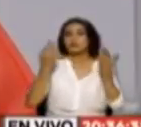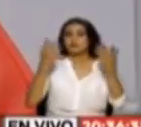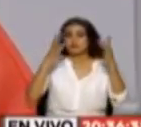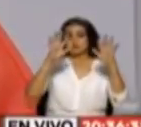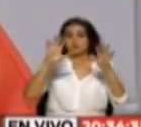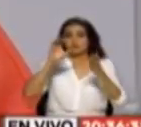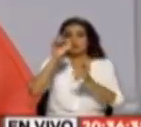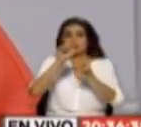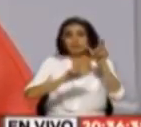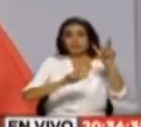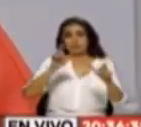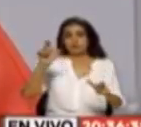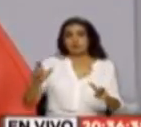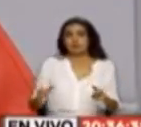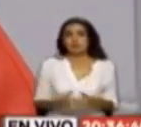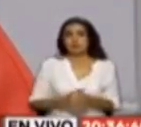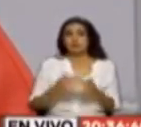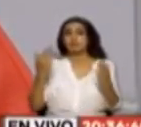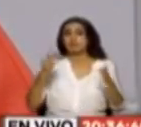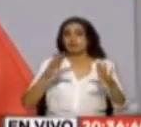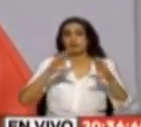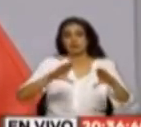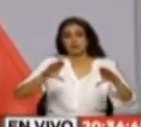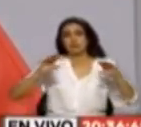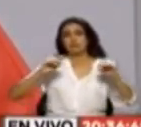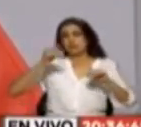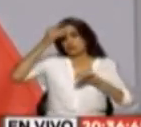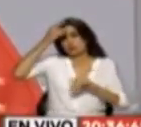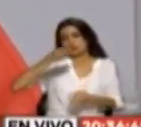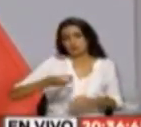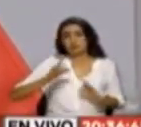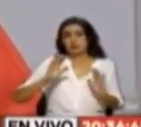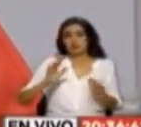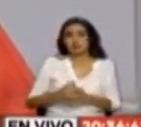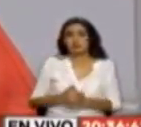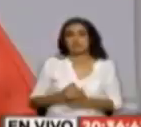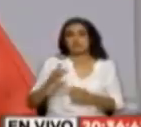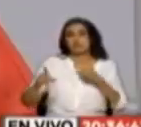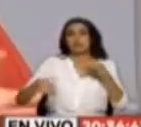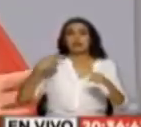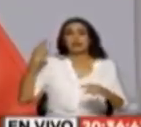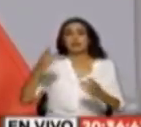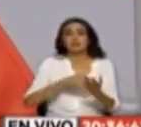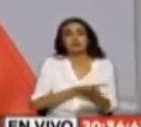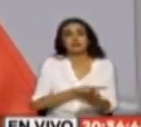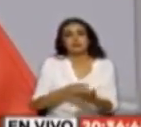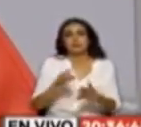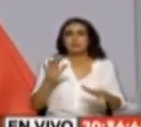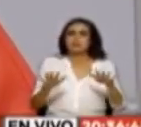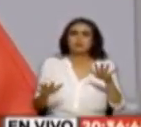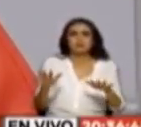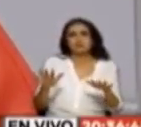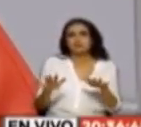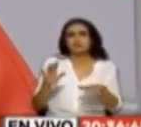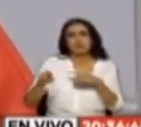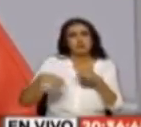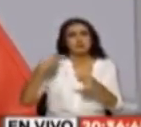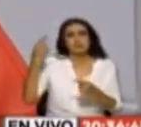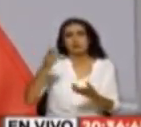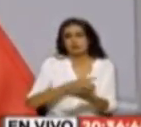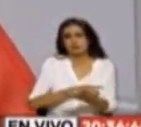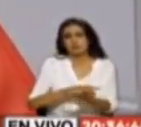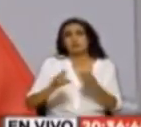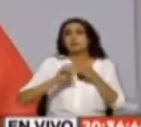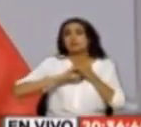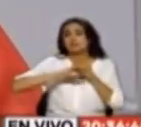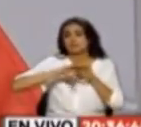la ciudadanía en general, se tomen las mejores decisiones. Nosotros haremos en las próximas semanas, yo calculo que no más allá de la próxima semana,